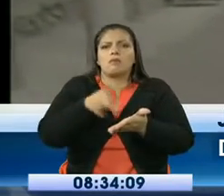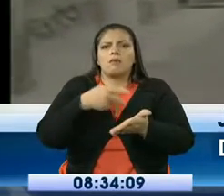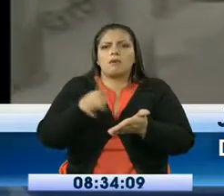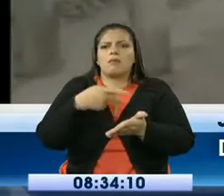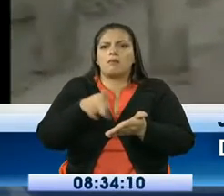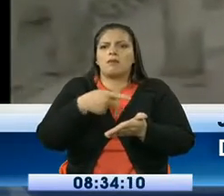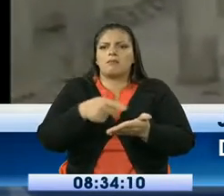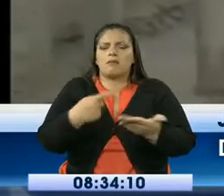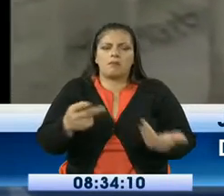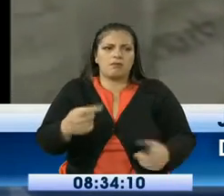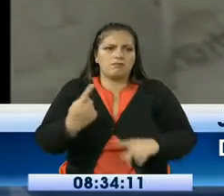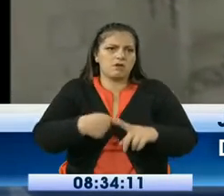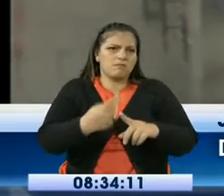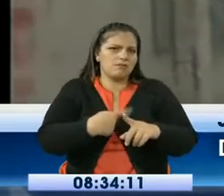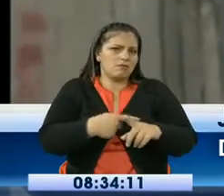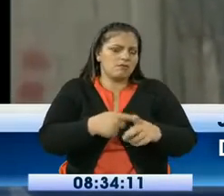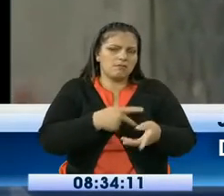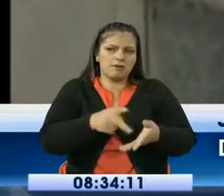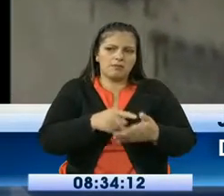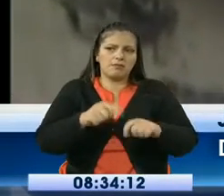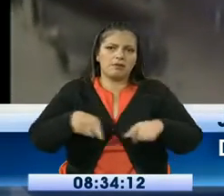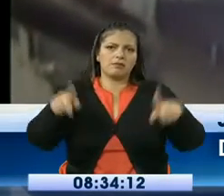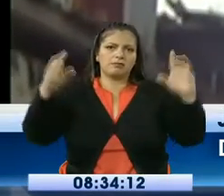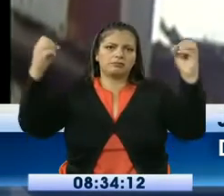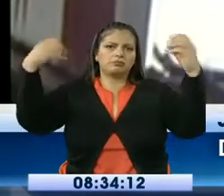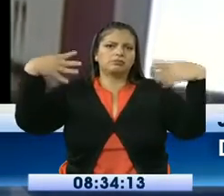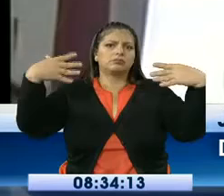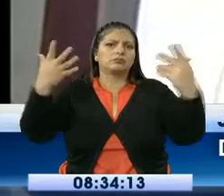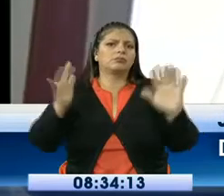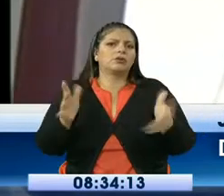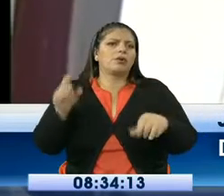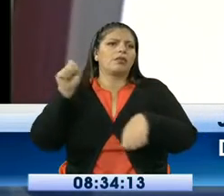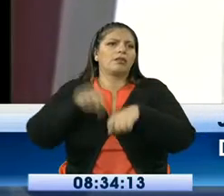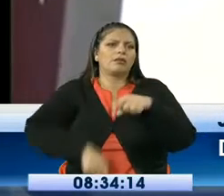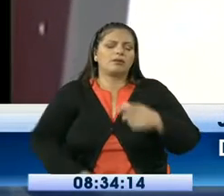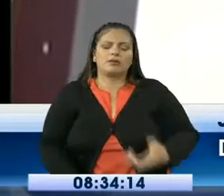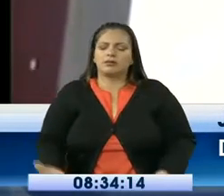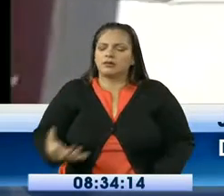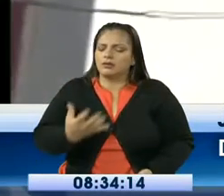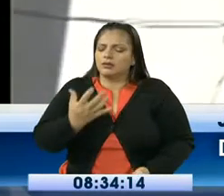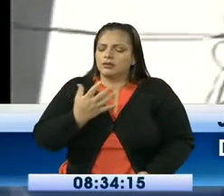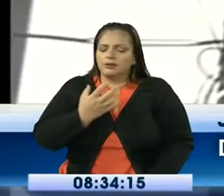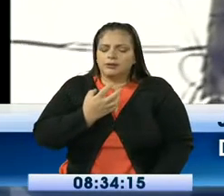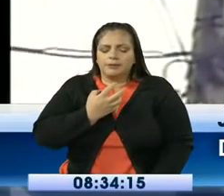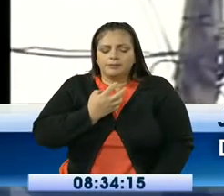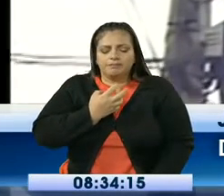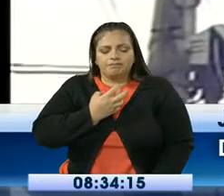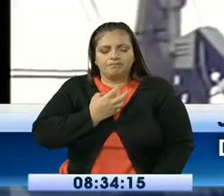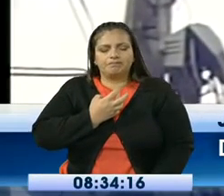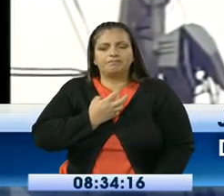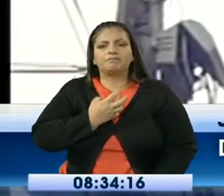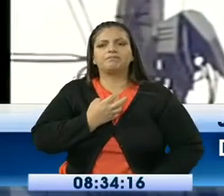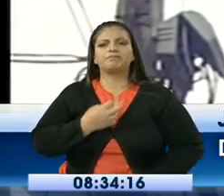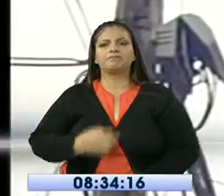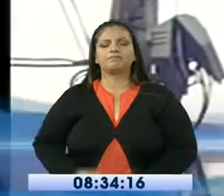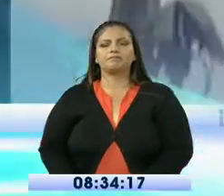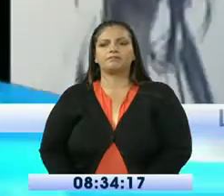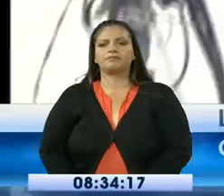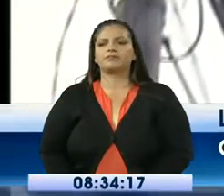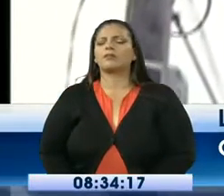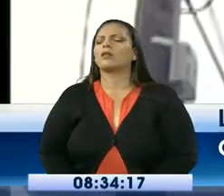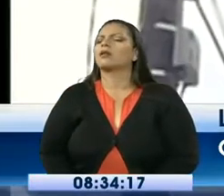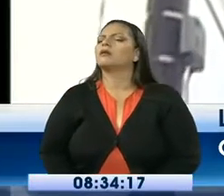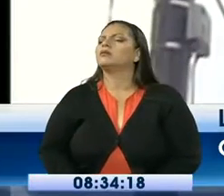enseguida le vienen que vaya a pagar. Entonces eso no debe de ser así también. Y eso es lo que me indigna en este caso a nosotros aquí en este sector. ¿Usted ha sido víctima